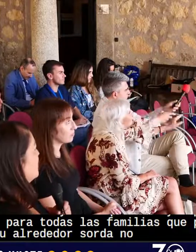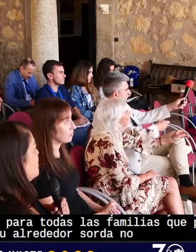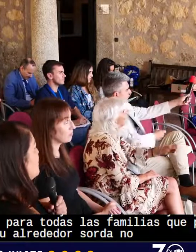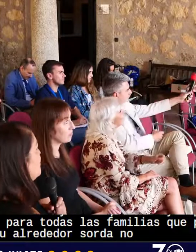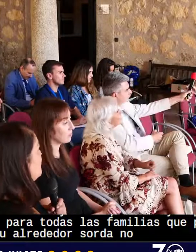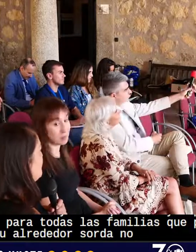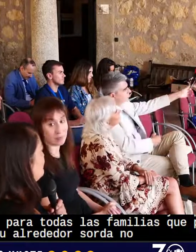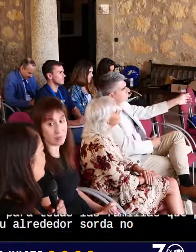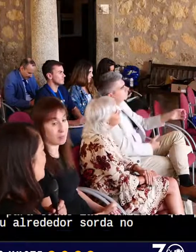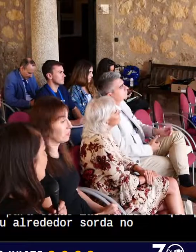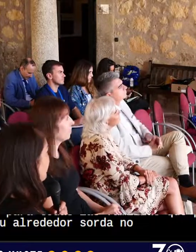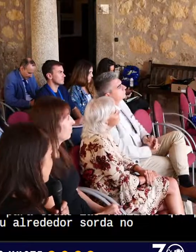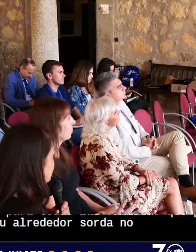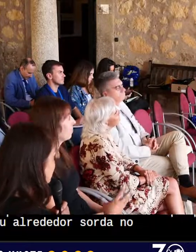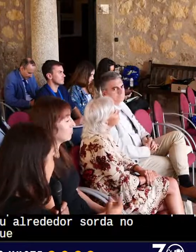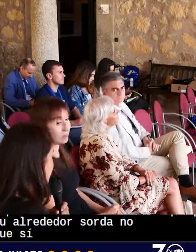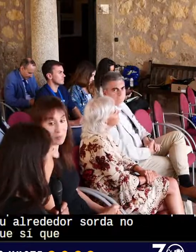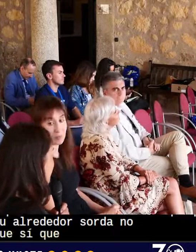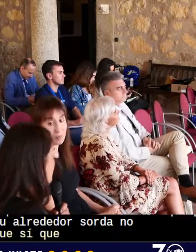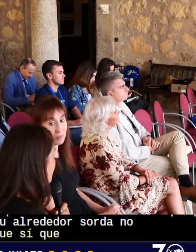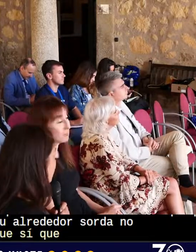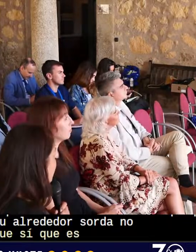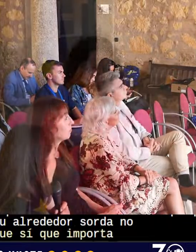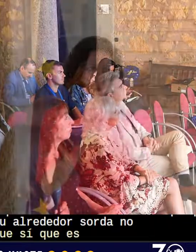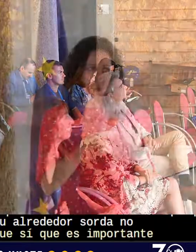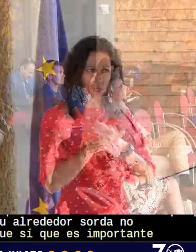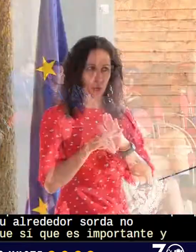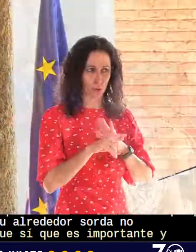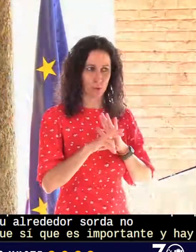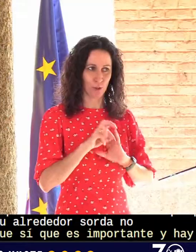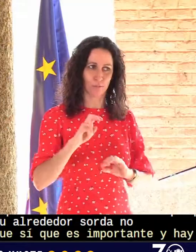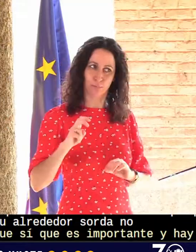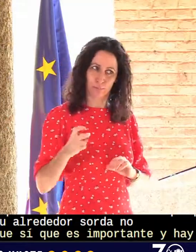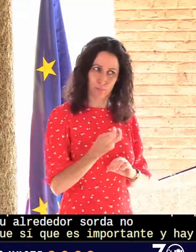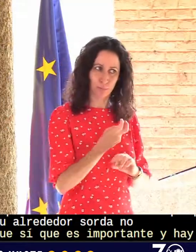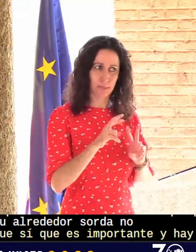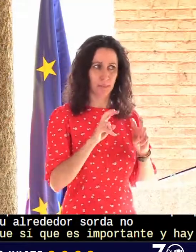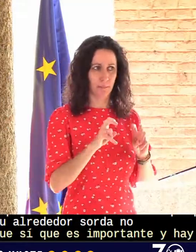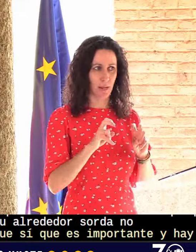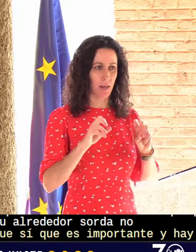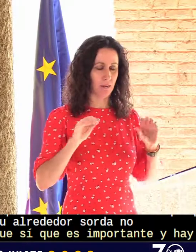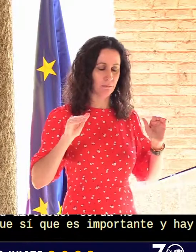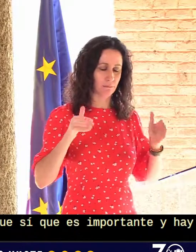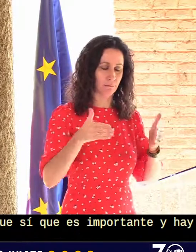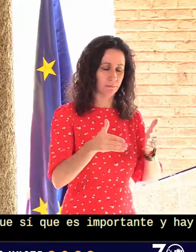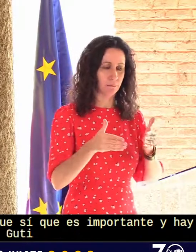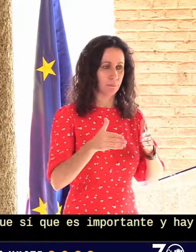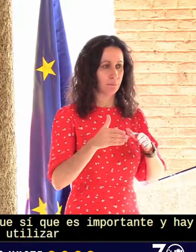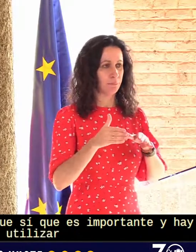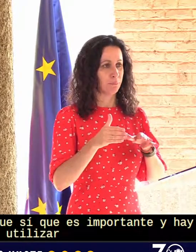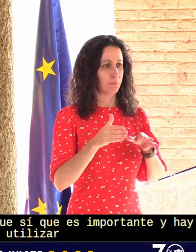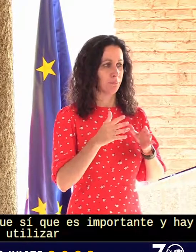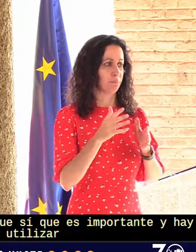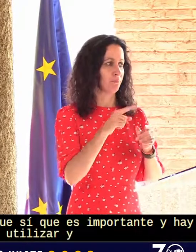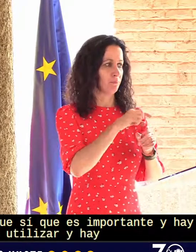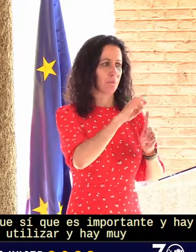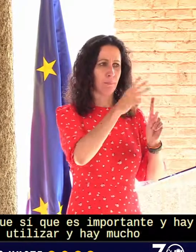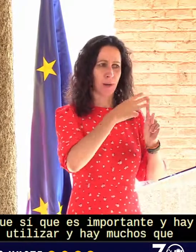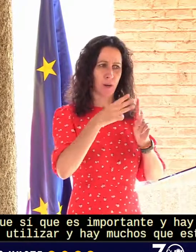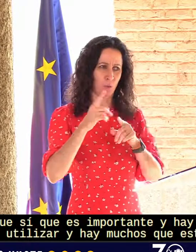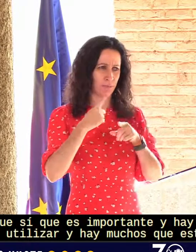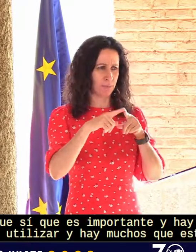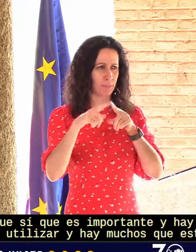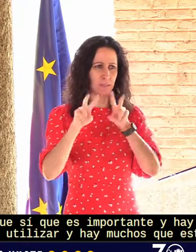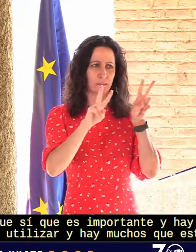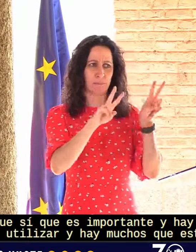No pues la verdad que sí que que es importante y hay hay muchos recursos que podemos utilizar Y hay muchos que están